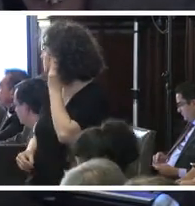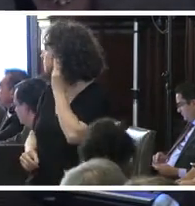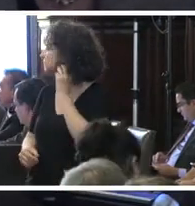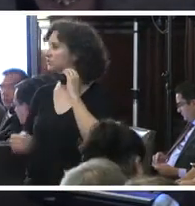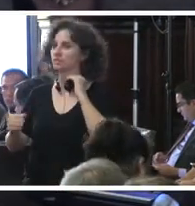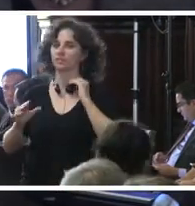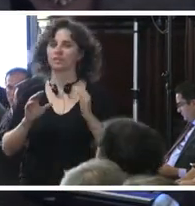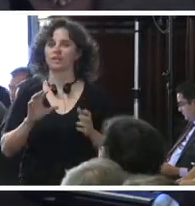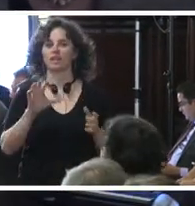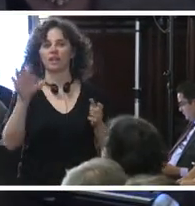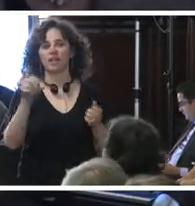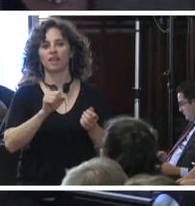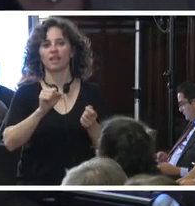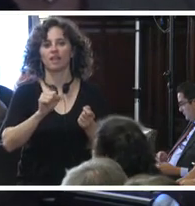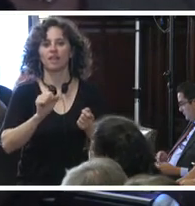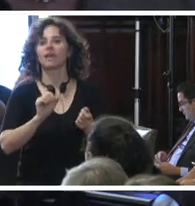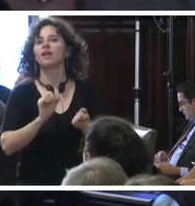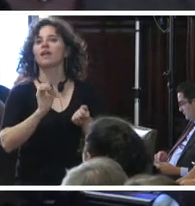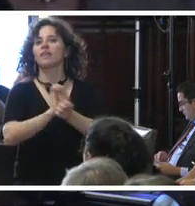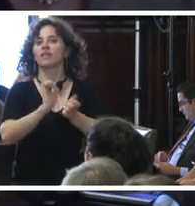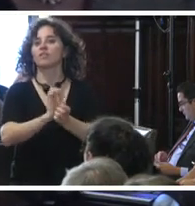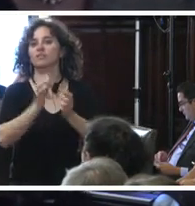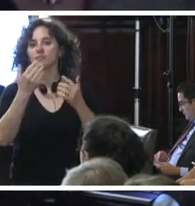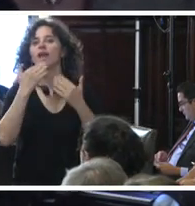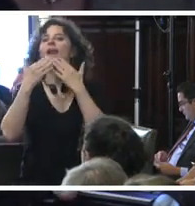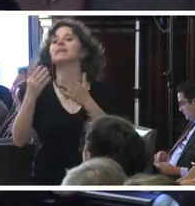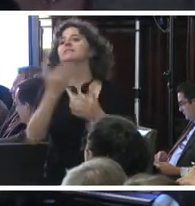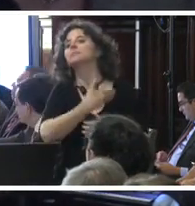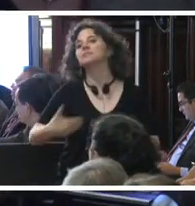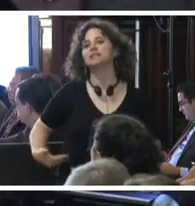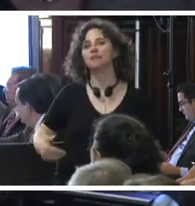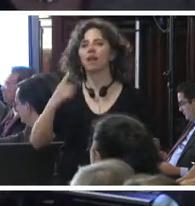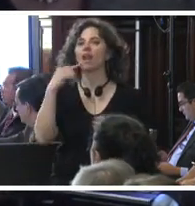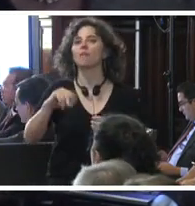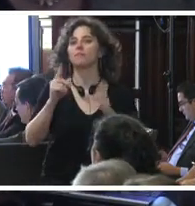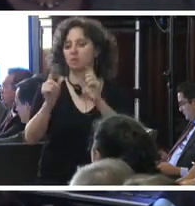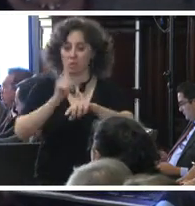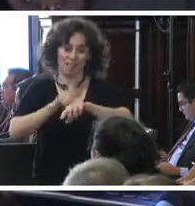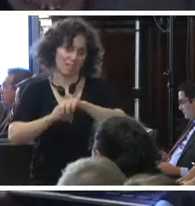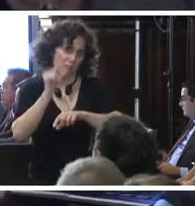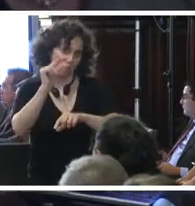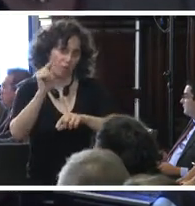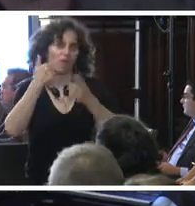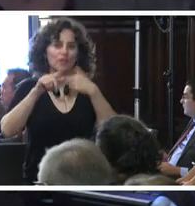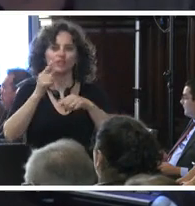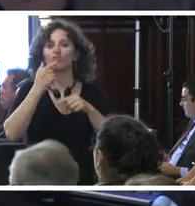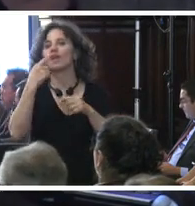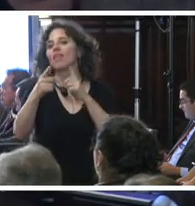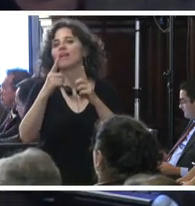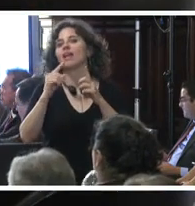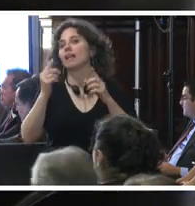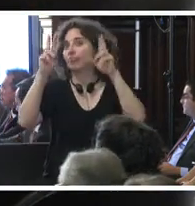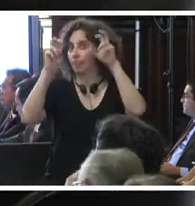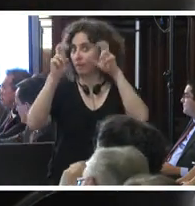Detención tiene que ver, pero no, gracias a esta señora presidenta, rápidamente por el tiempo. El tema que ha